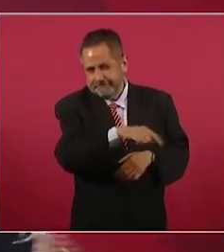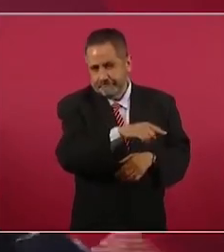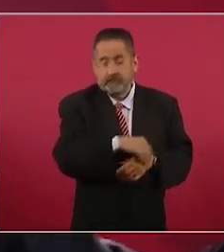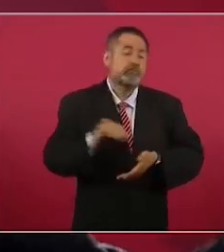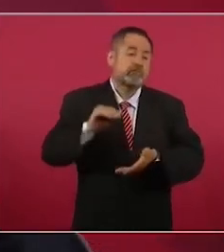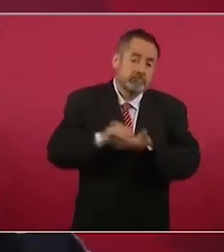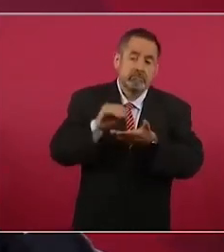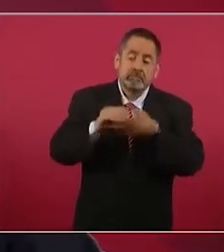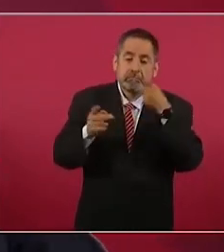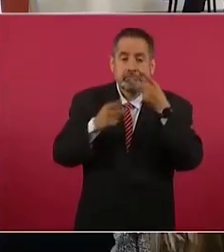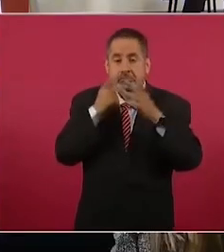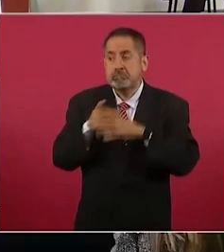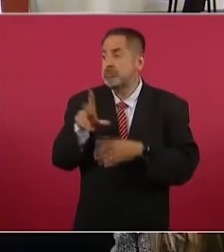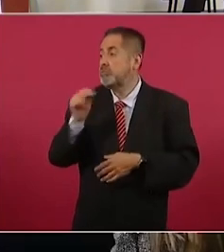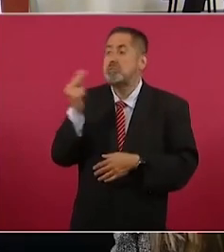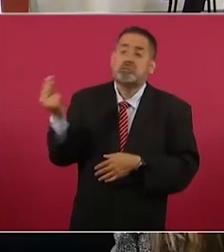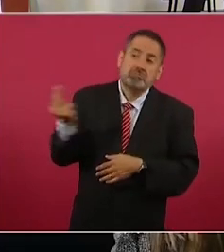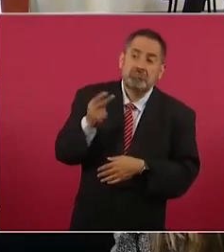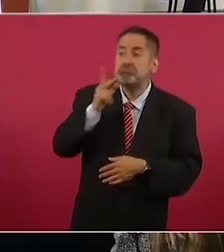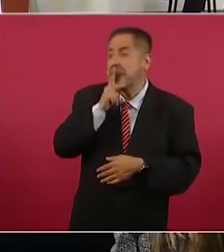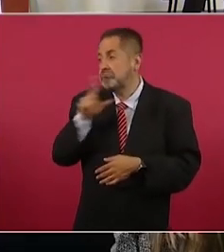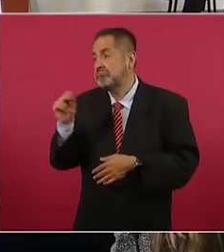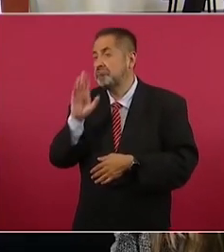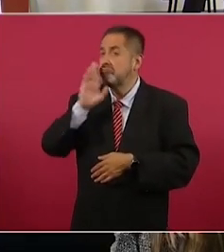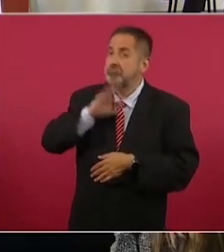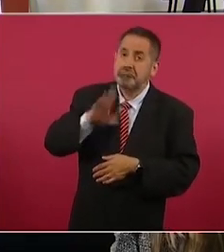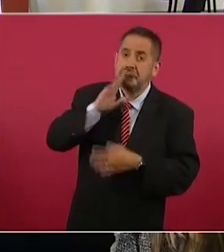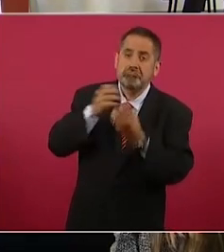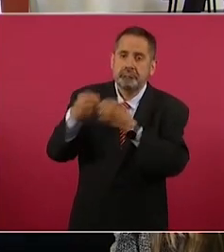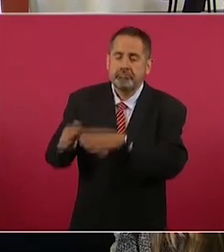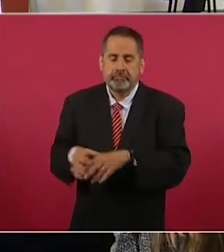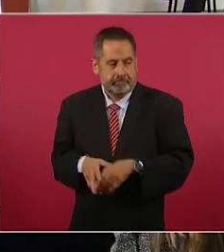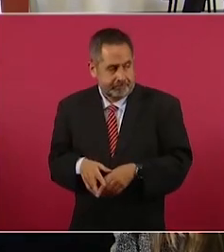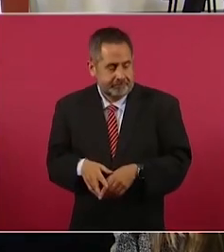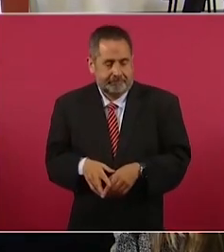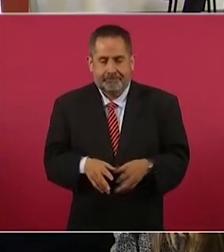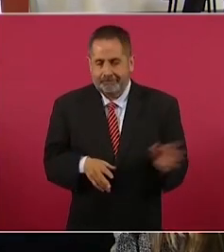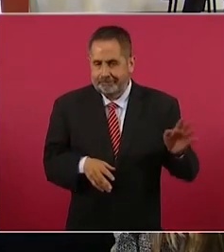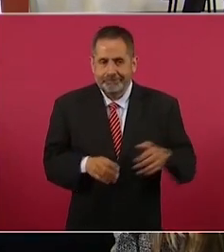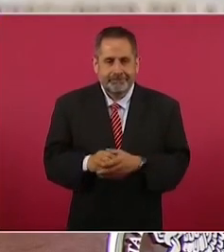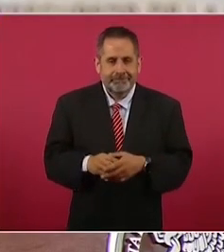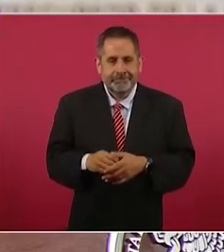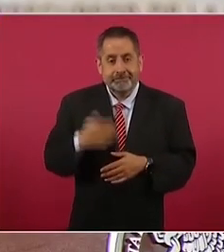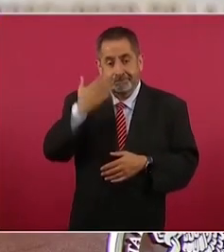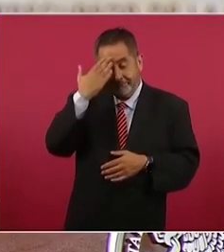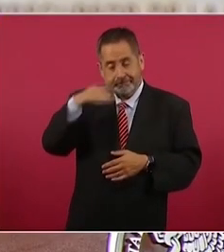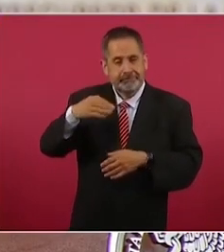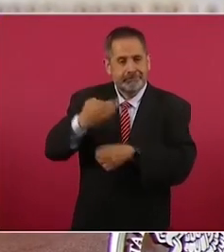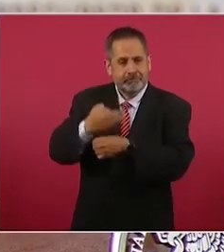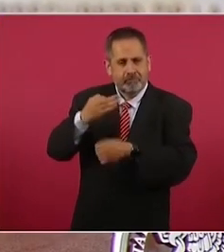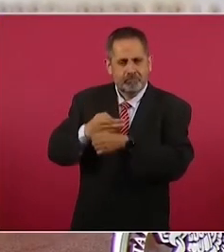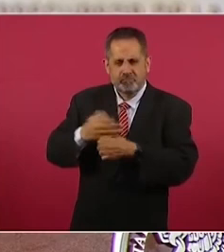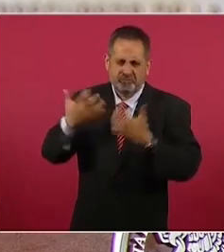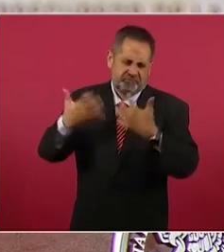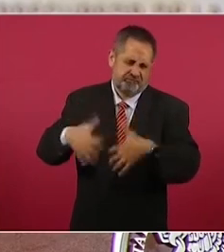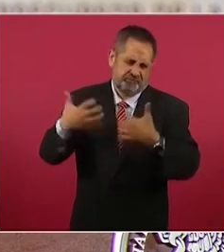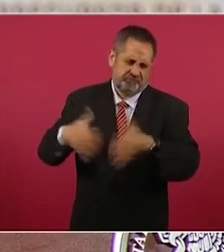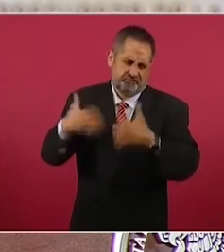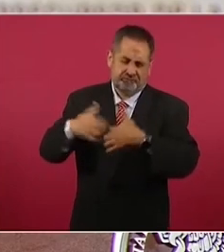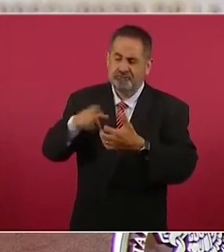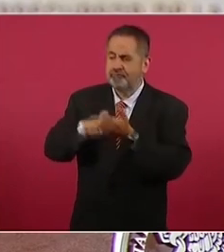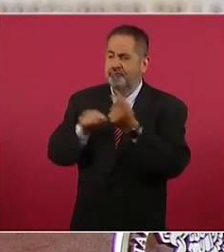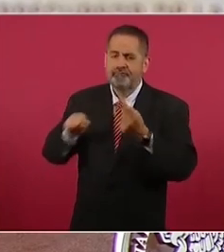siguen hablando de que no es negocio la refinación. ¿Saben a cuánto están trabajando de su capacidad